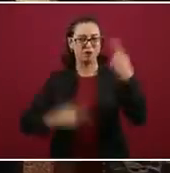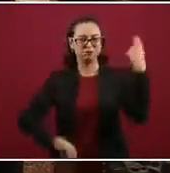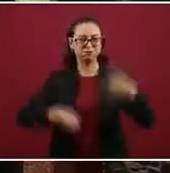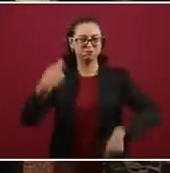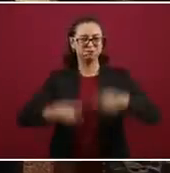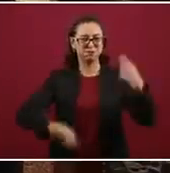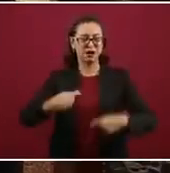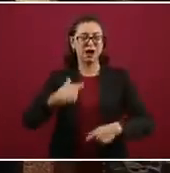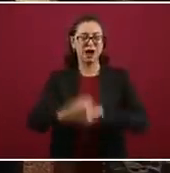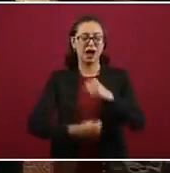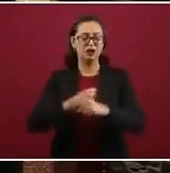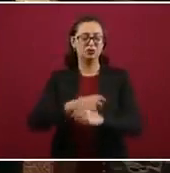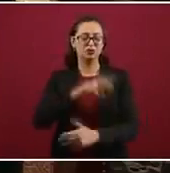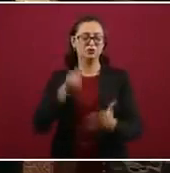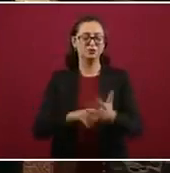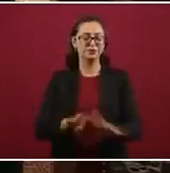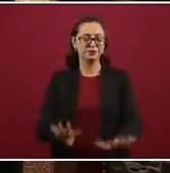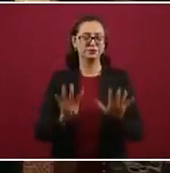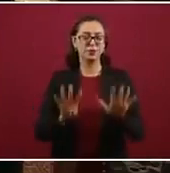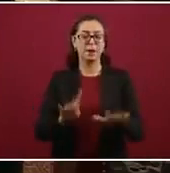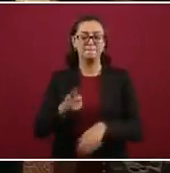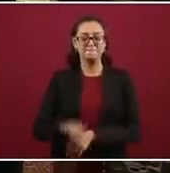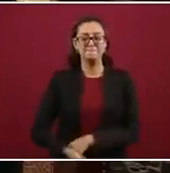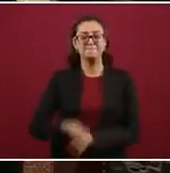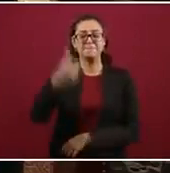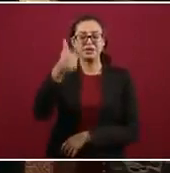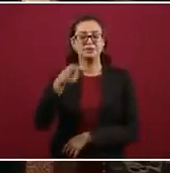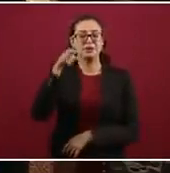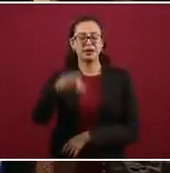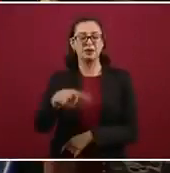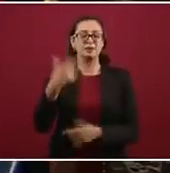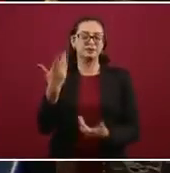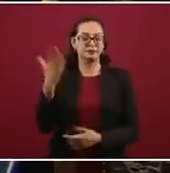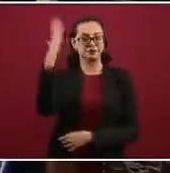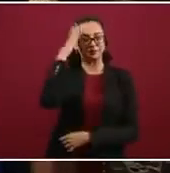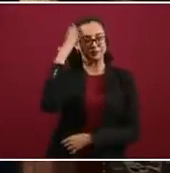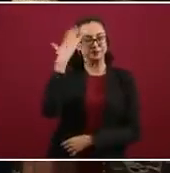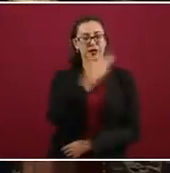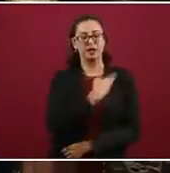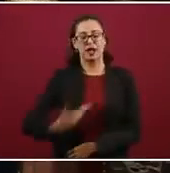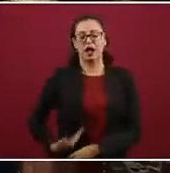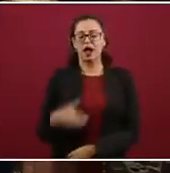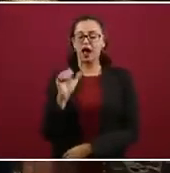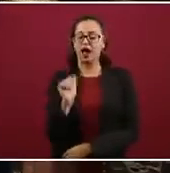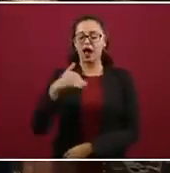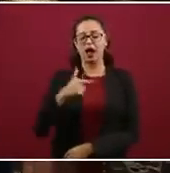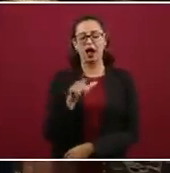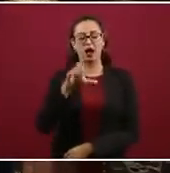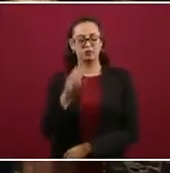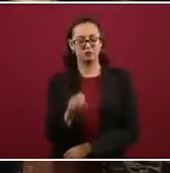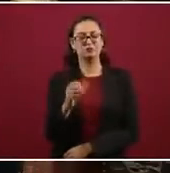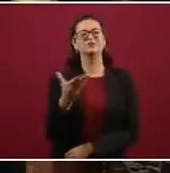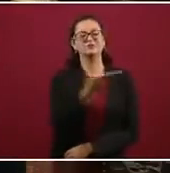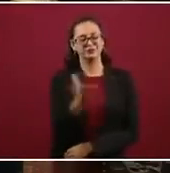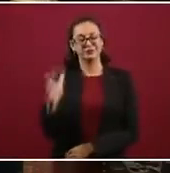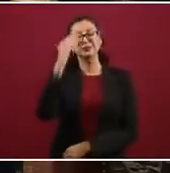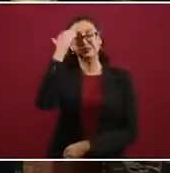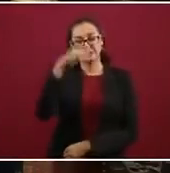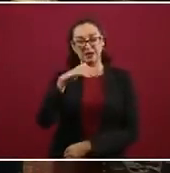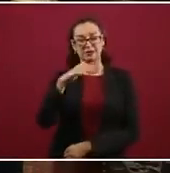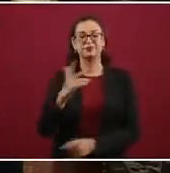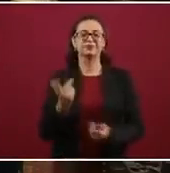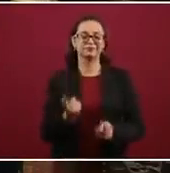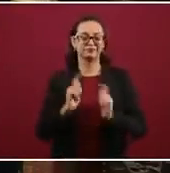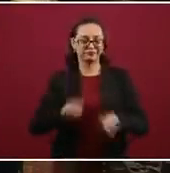este 2019. Será la primera celebración del Grito de Independencia encabezada por el presidente Andrés Manuel López Obrador y como sabemos, el presidente en